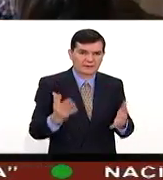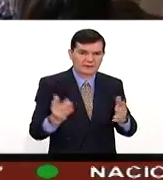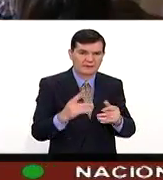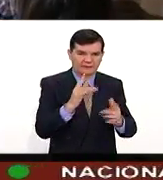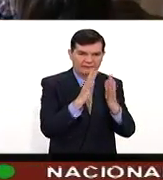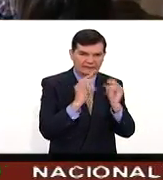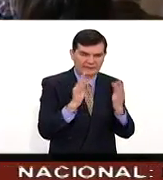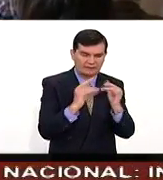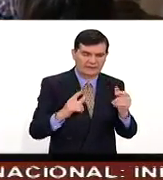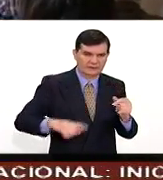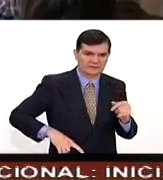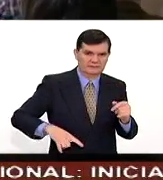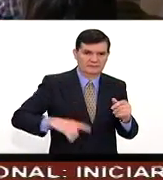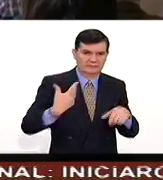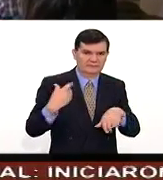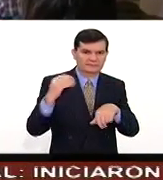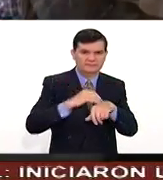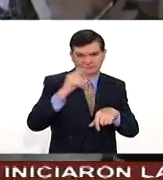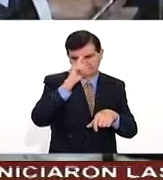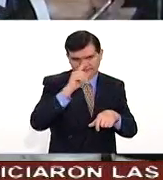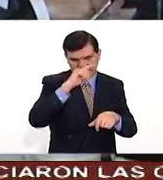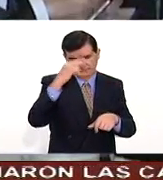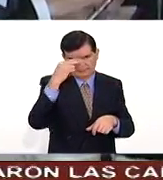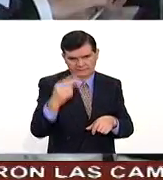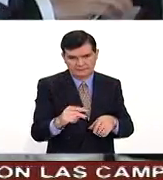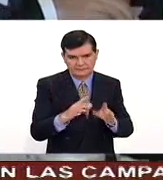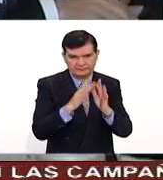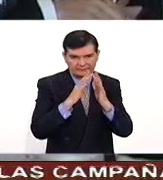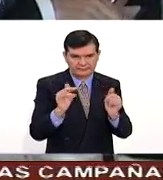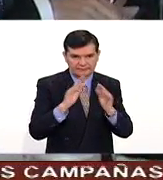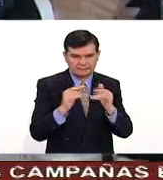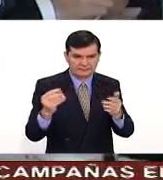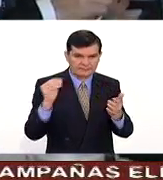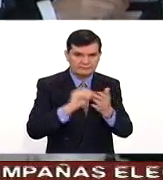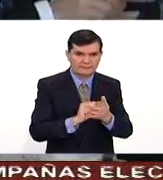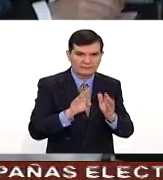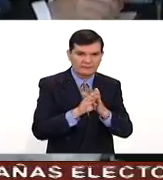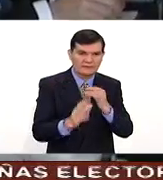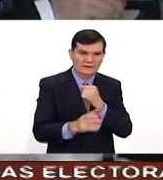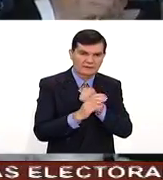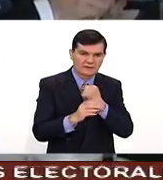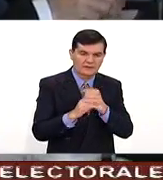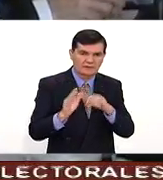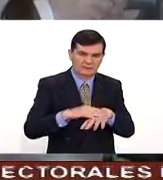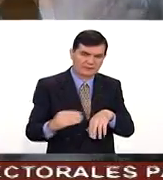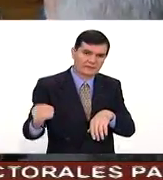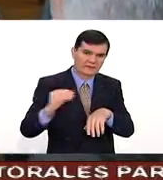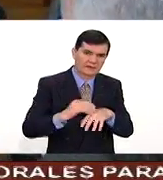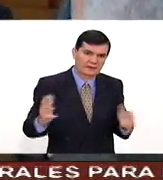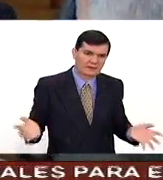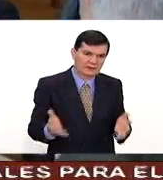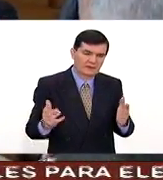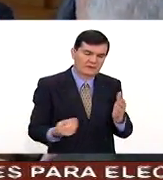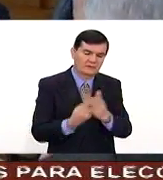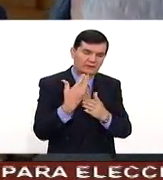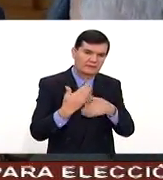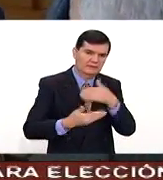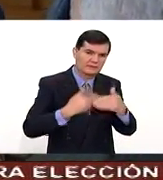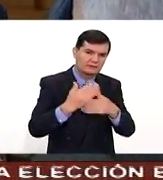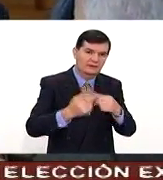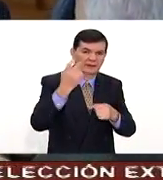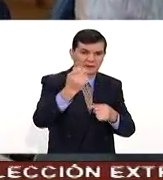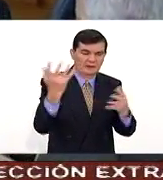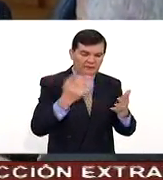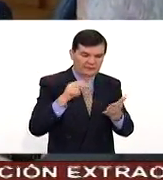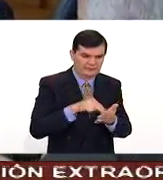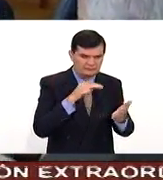de Francia anunciaron la creación del Consejo México-Francia sobre empoderamiento e innovación, sobre emprendimiento e innovación. Esto gracias a